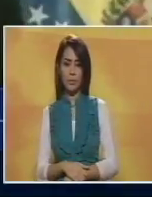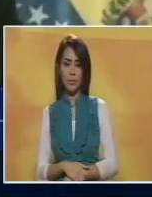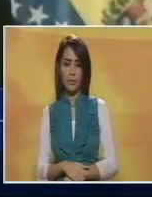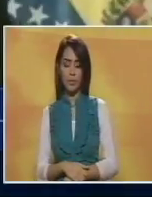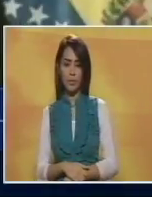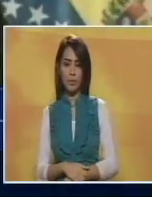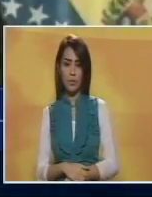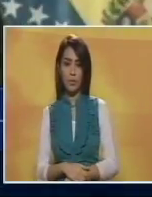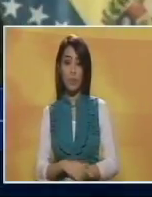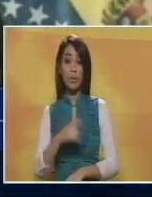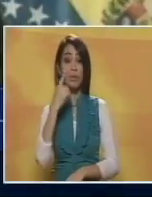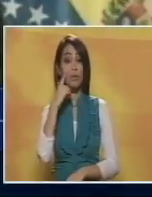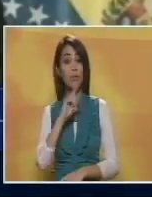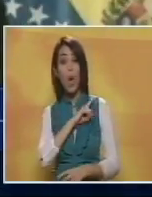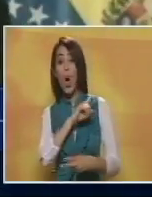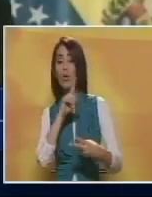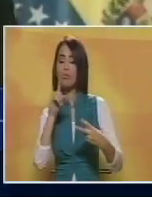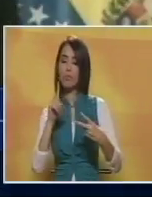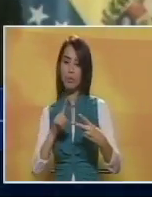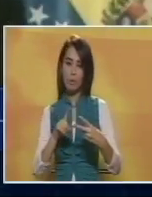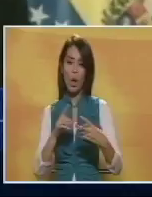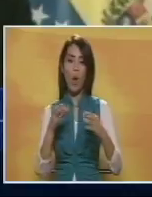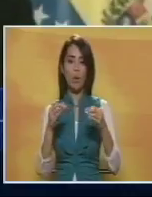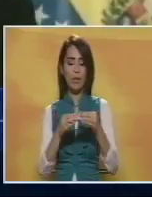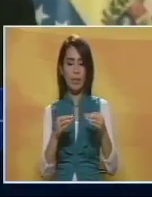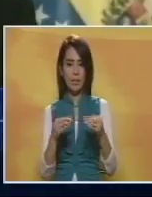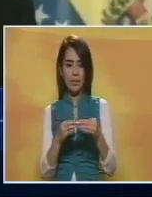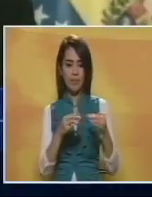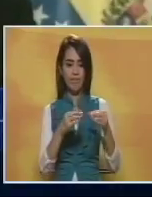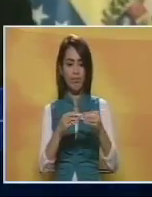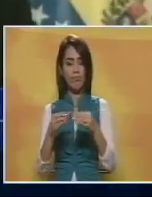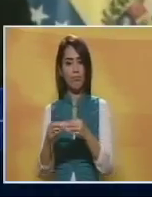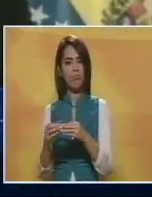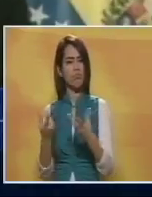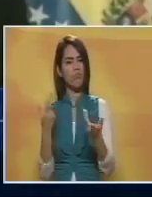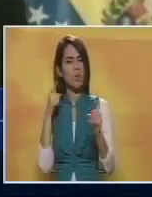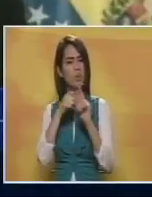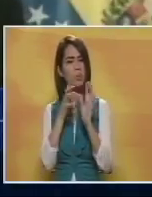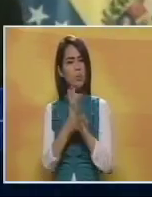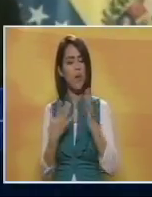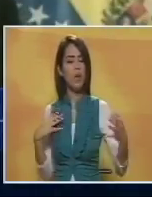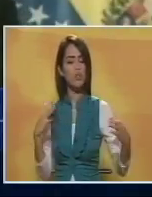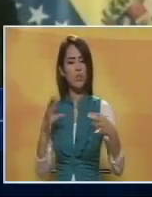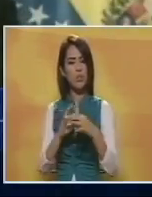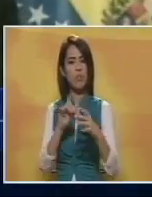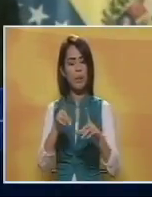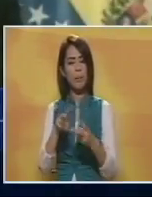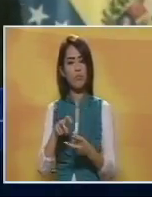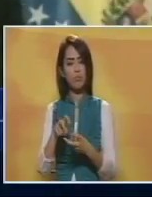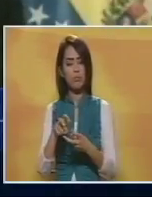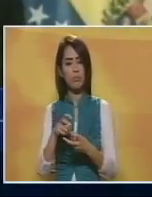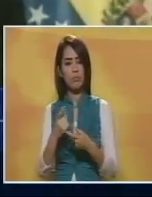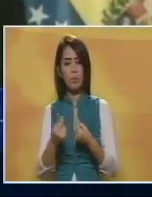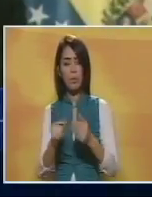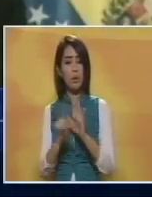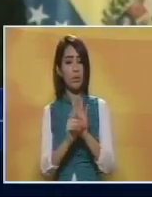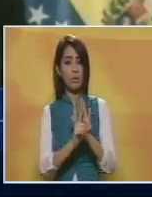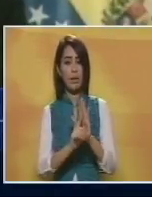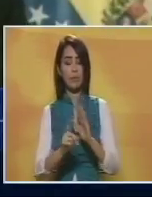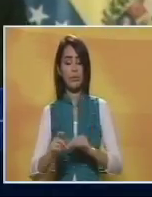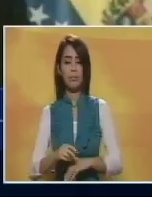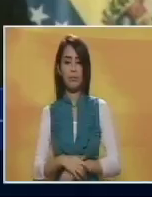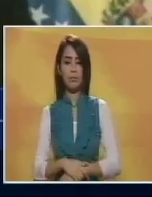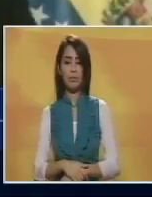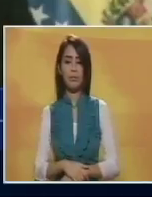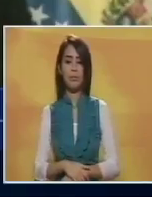Se pudo detectar otras organizaciones dedicadas a actividades asociadas a la legitimación de capitales